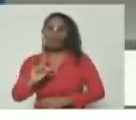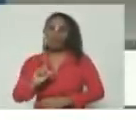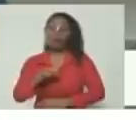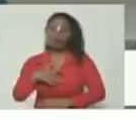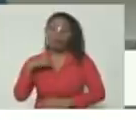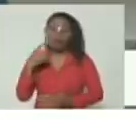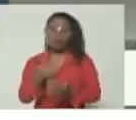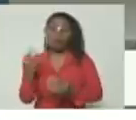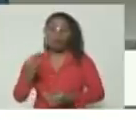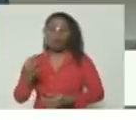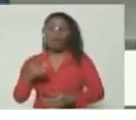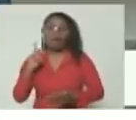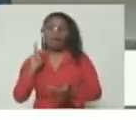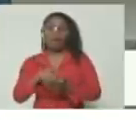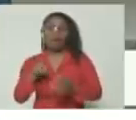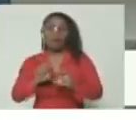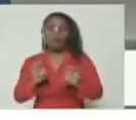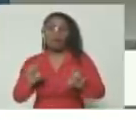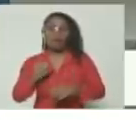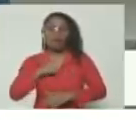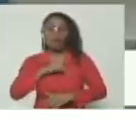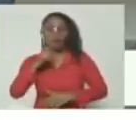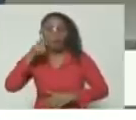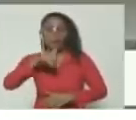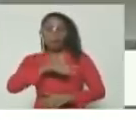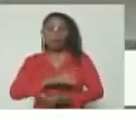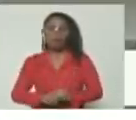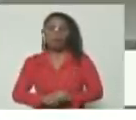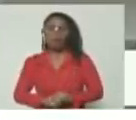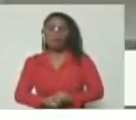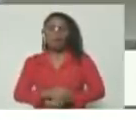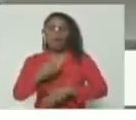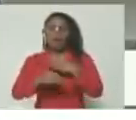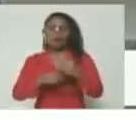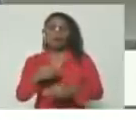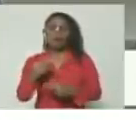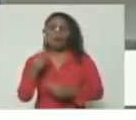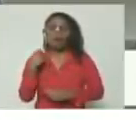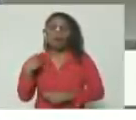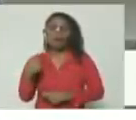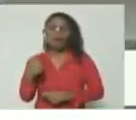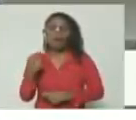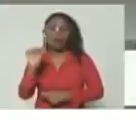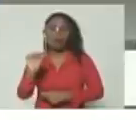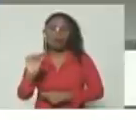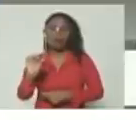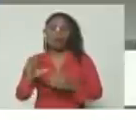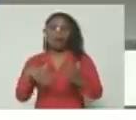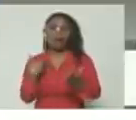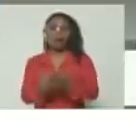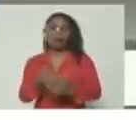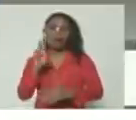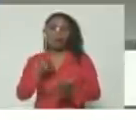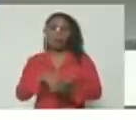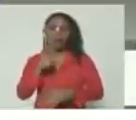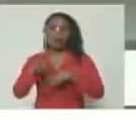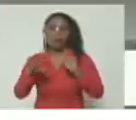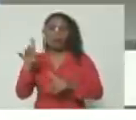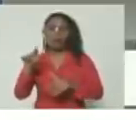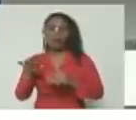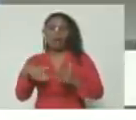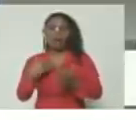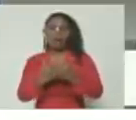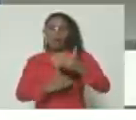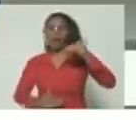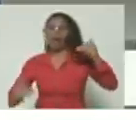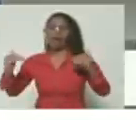con educación a nuestro pueblo. Llevamos el salario mínimo hasta el 2014 al más